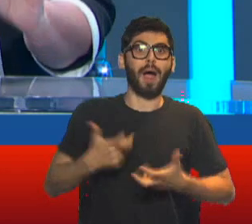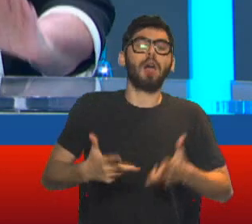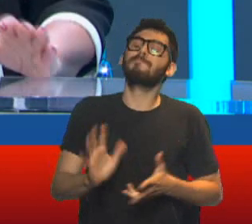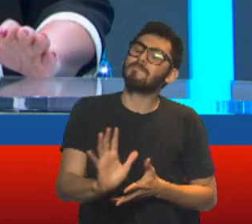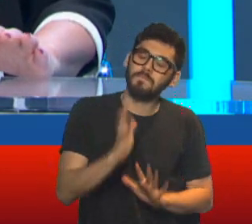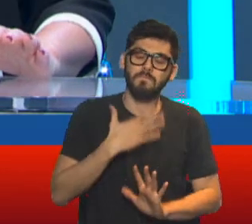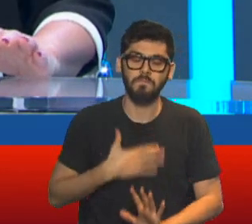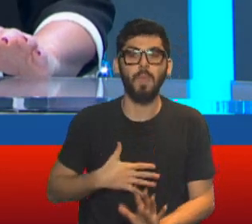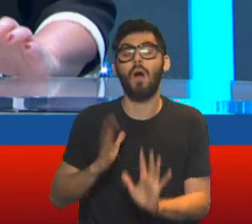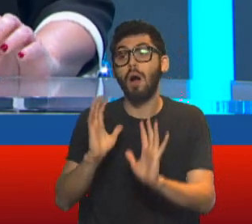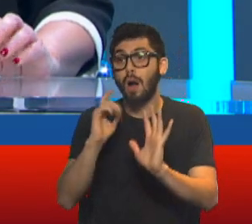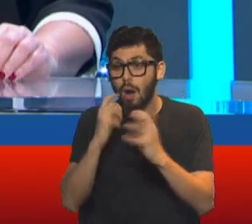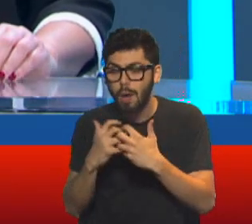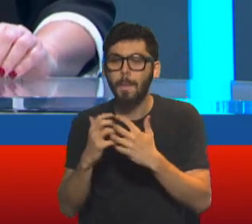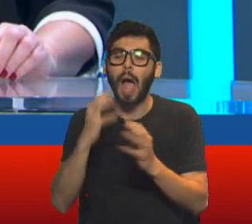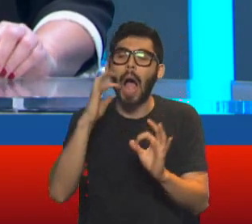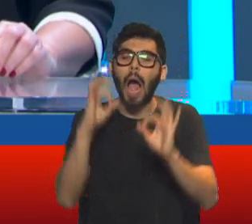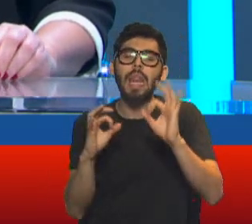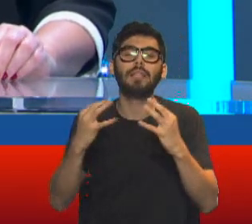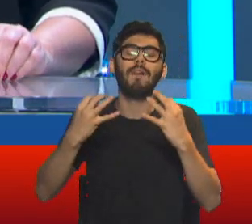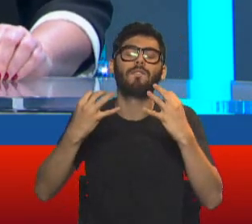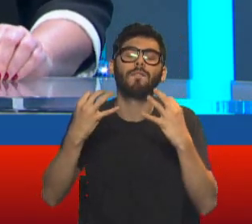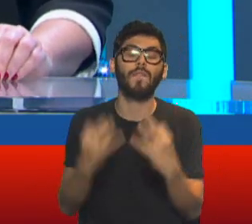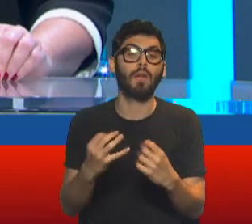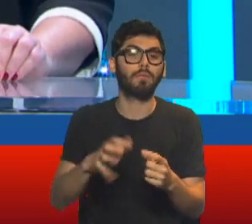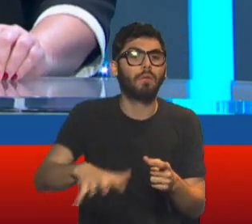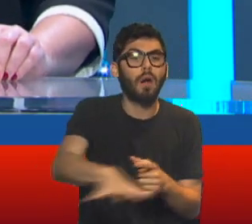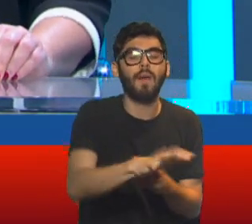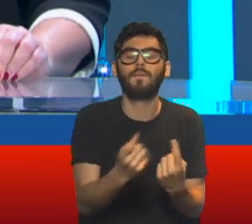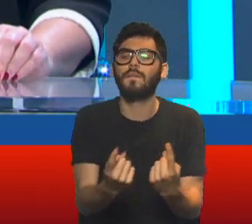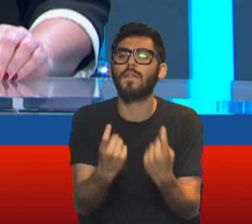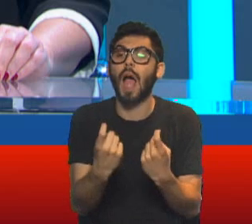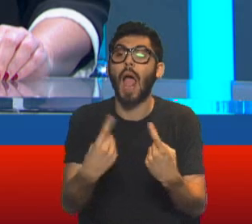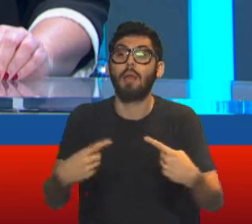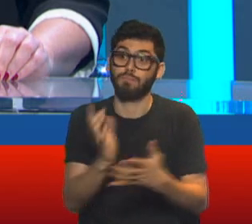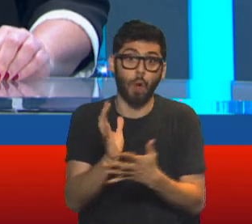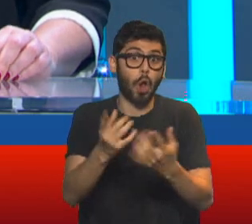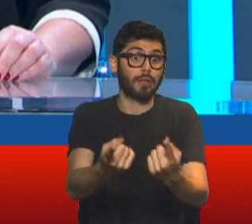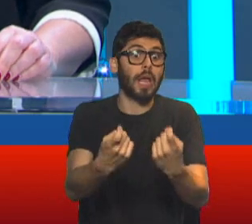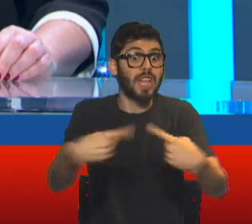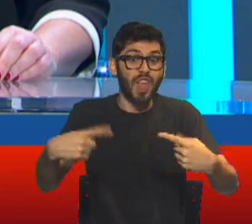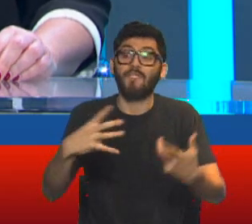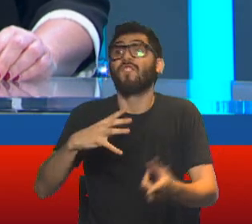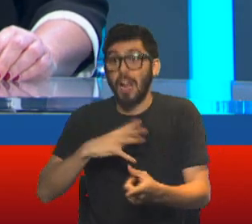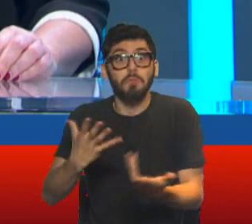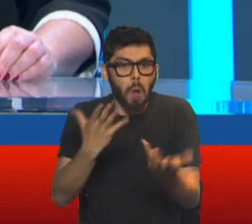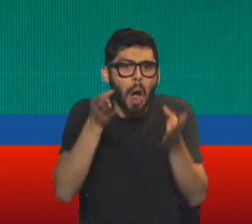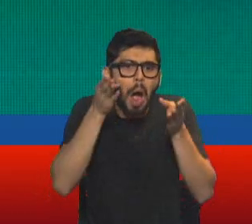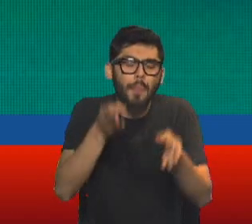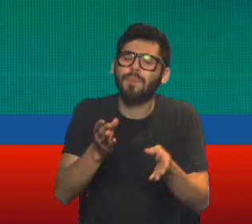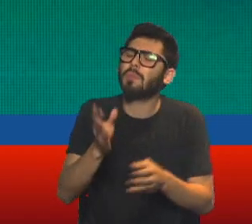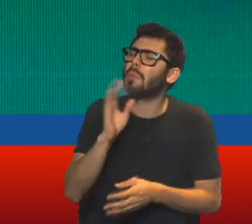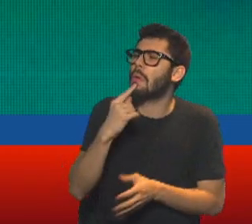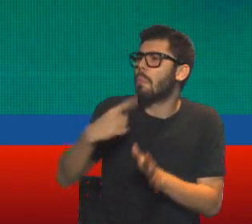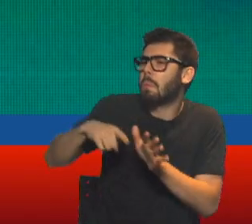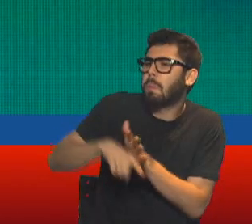que analizar y que de verdad hay que profundizar para ver cuáles son esas necesidades que claramente no estaban ¿cuánto hay atendidas? que profundizar, no? Porque, digo, los números